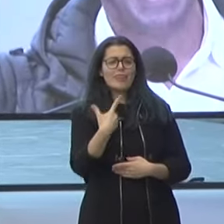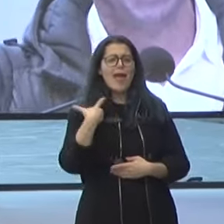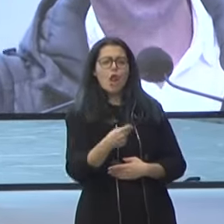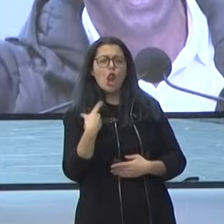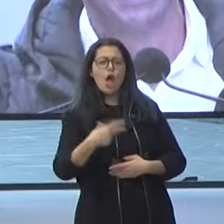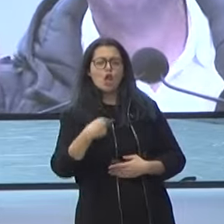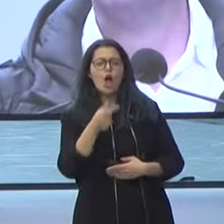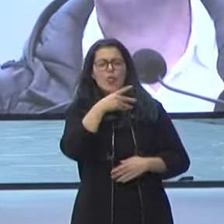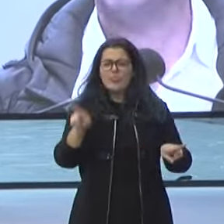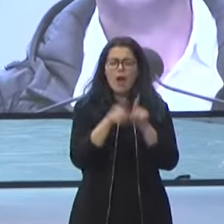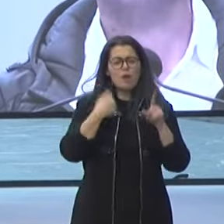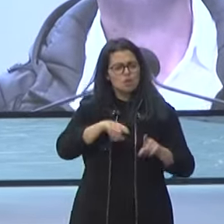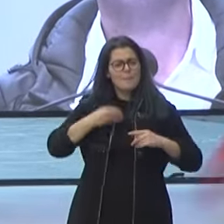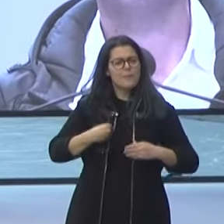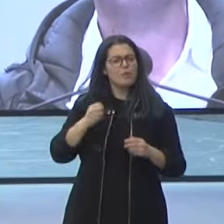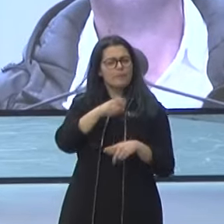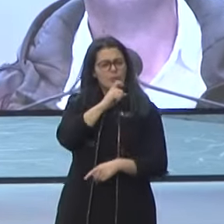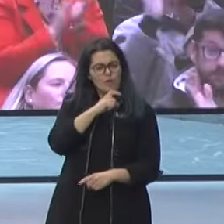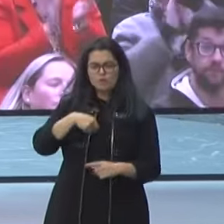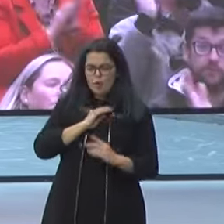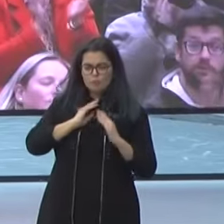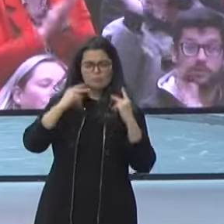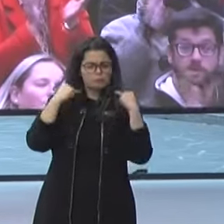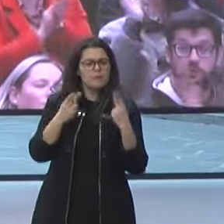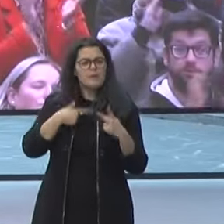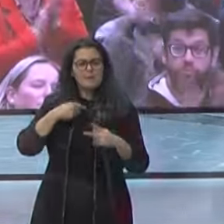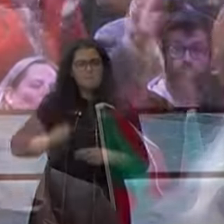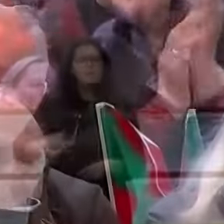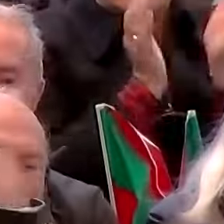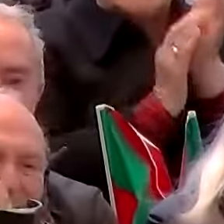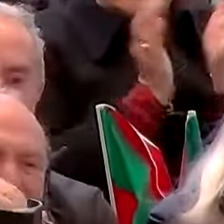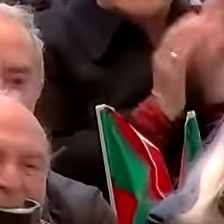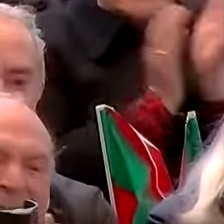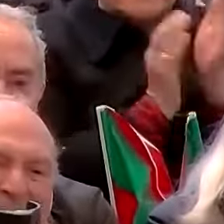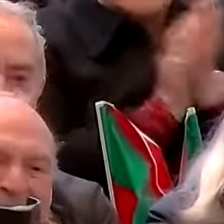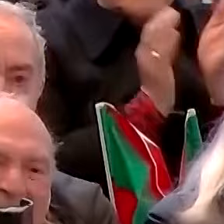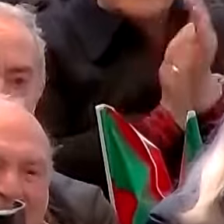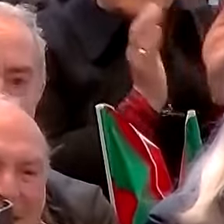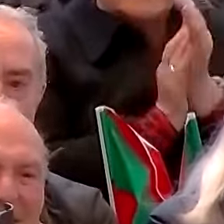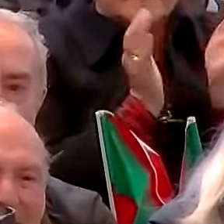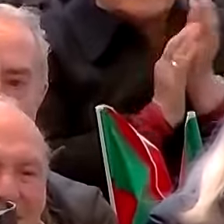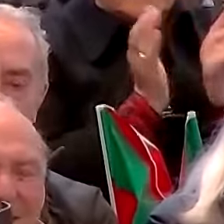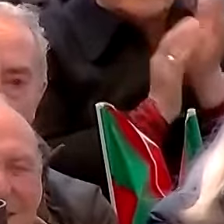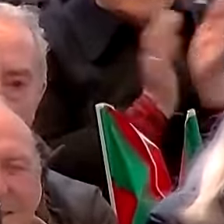pesar de todas las dificultades A pesar de todas las